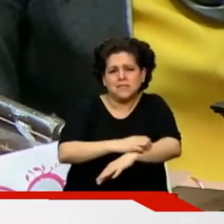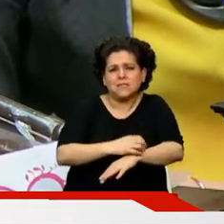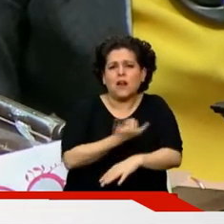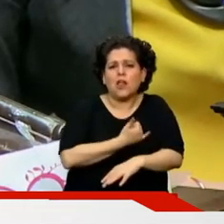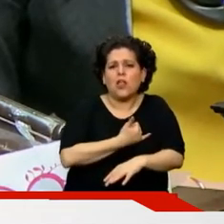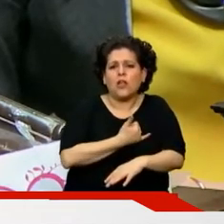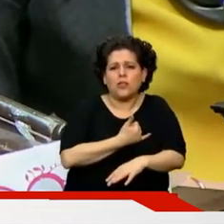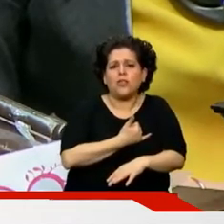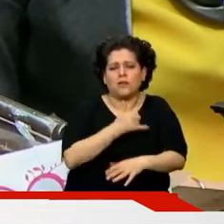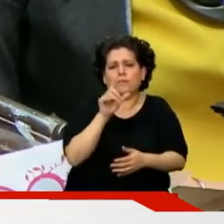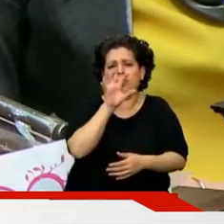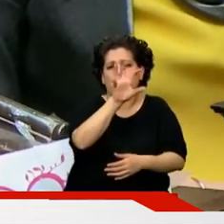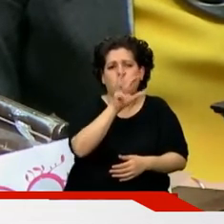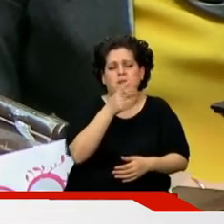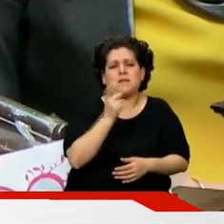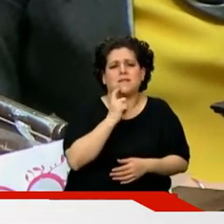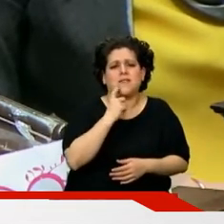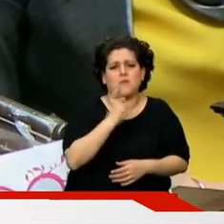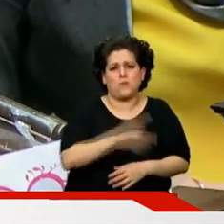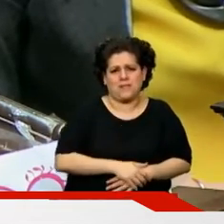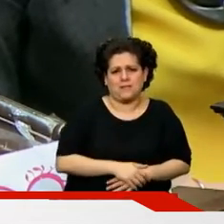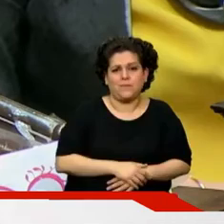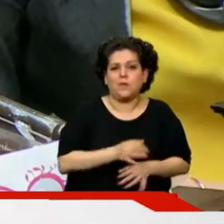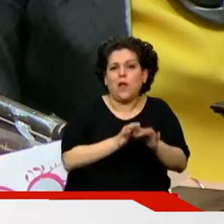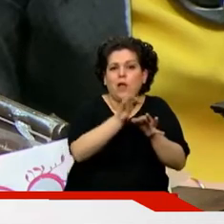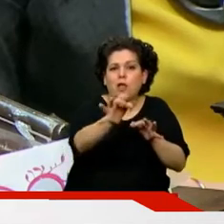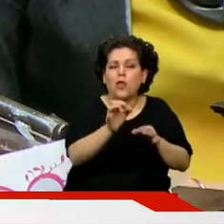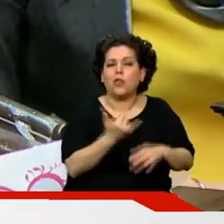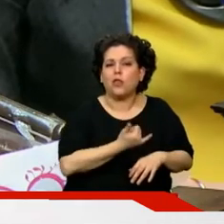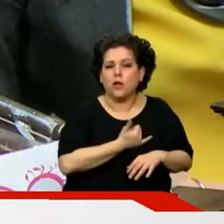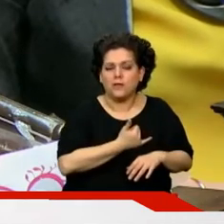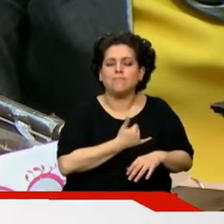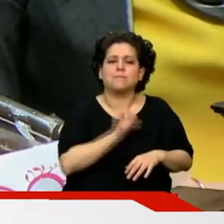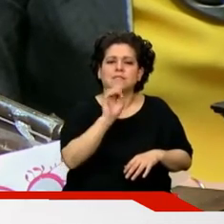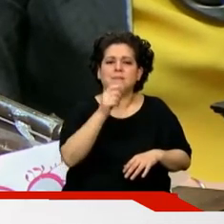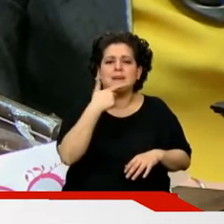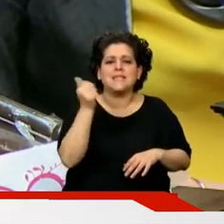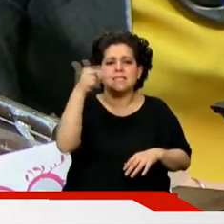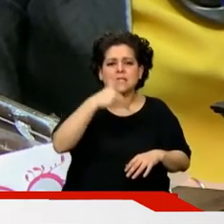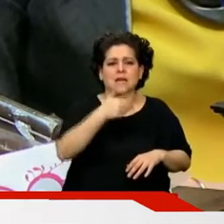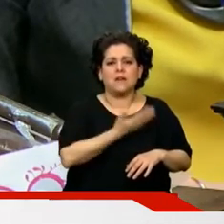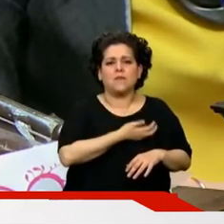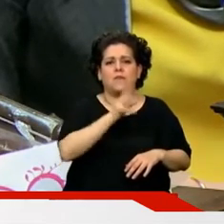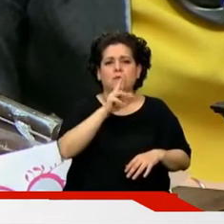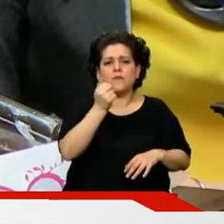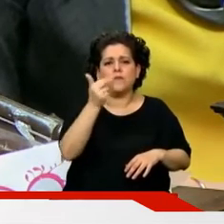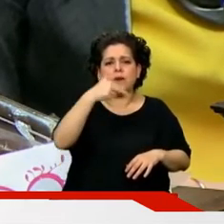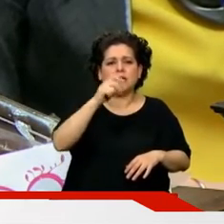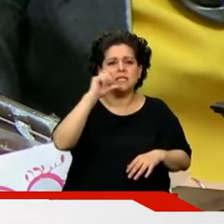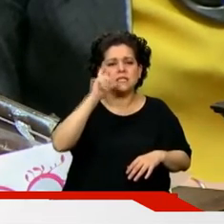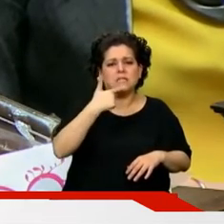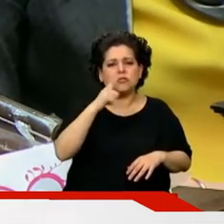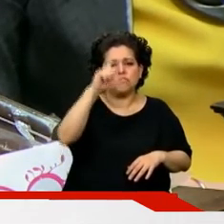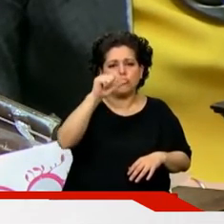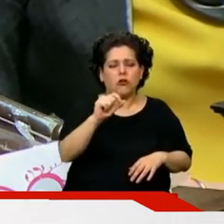para determinar cuáles son los proyectos que podemos tratar de acá hasta el 20, 25 de noviembre, que termina el